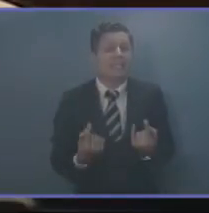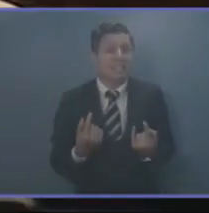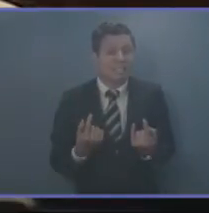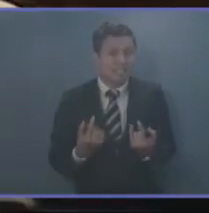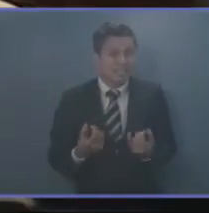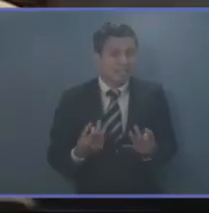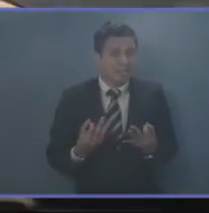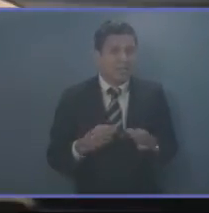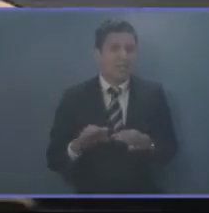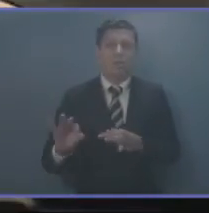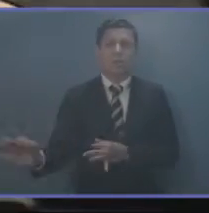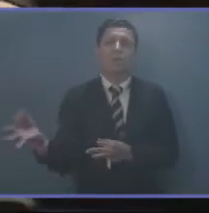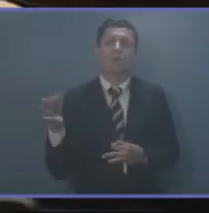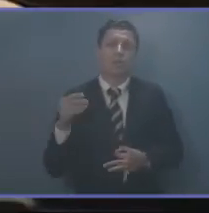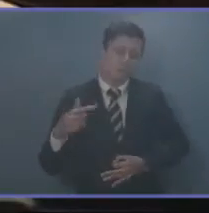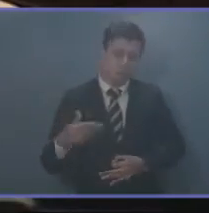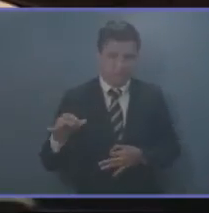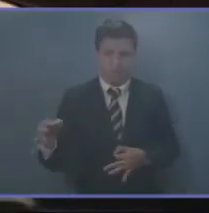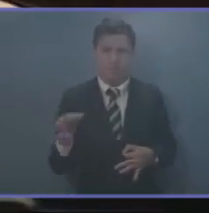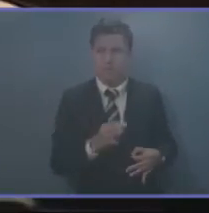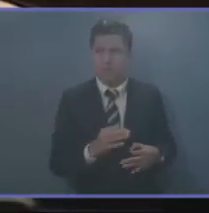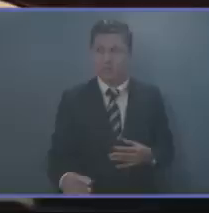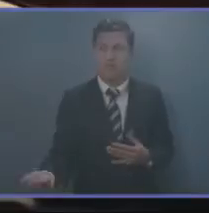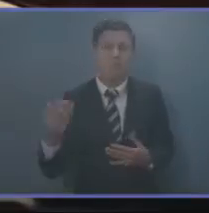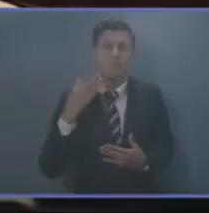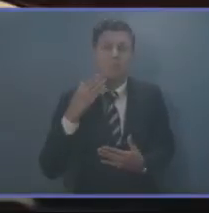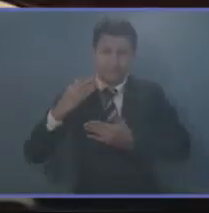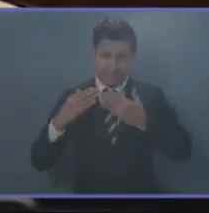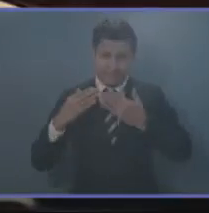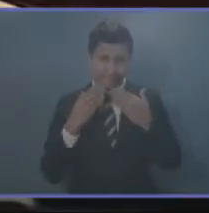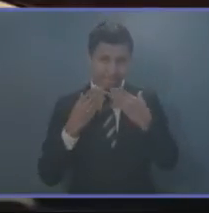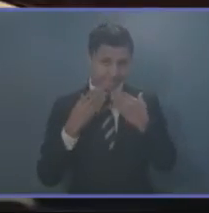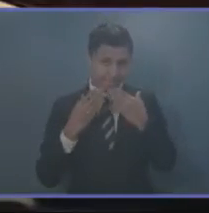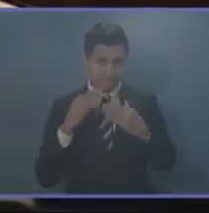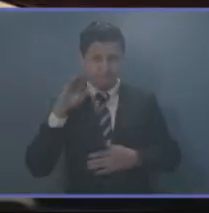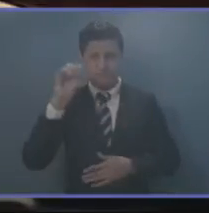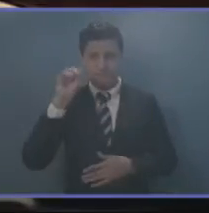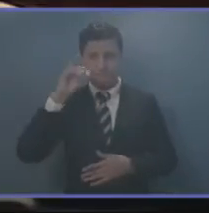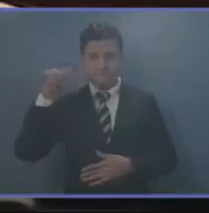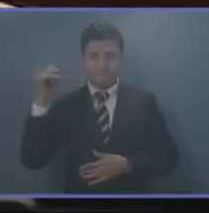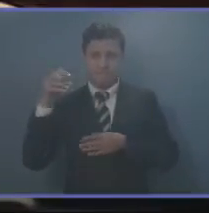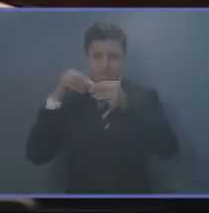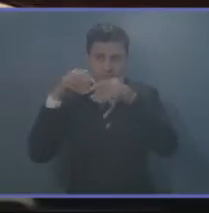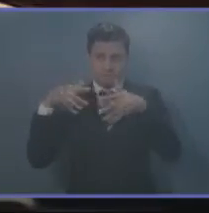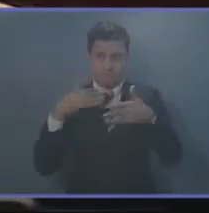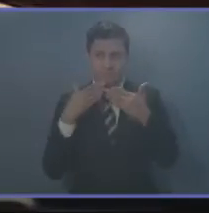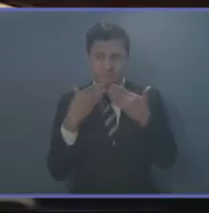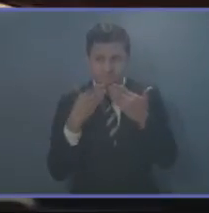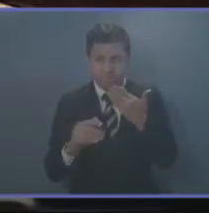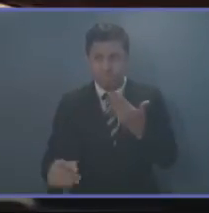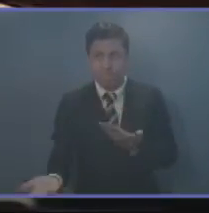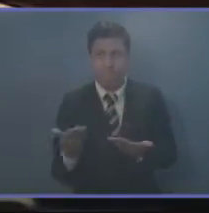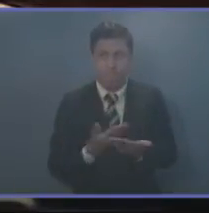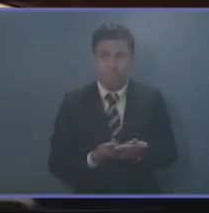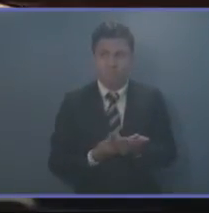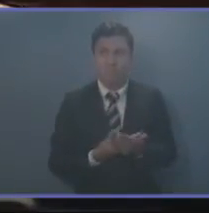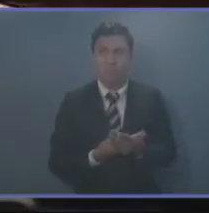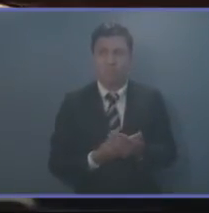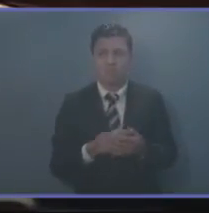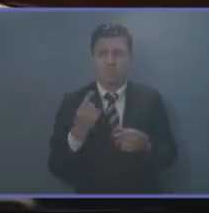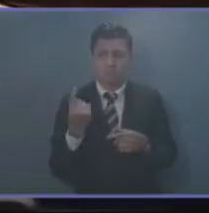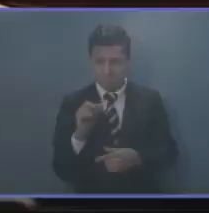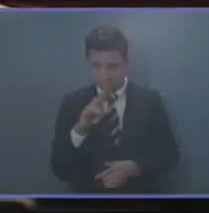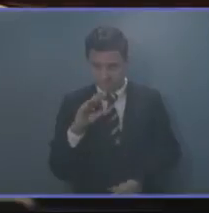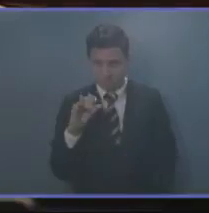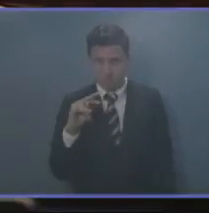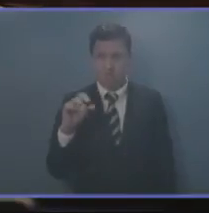de abril del presente año. En su informe, la Honorable Corte Suprema de Justicia hace referencia a la petición de la interna Reina Ofelia Rivera